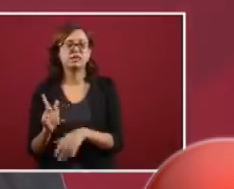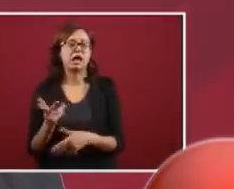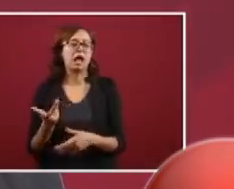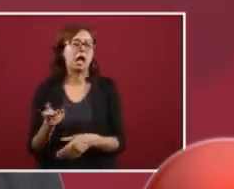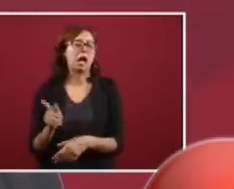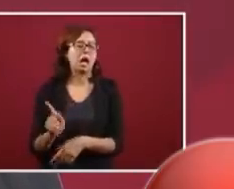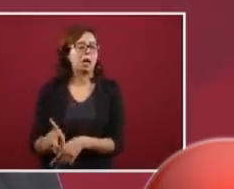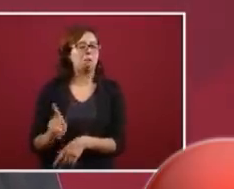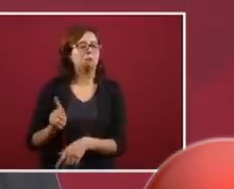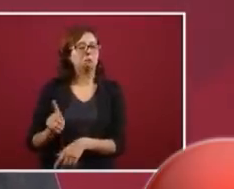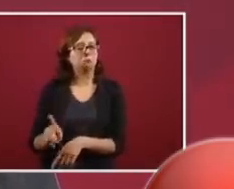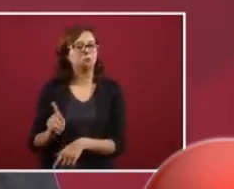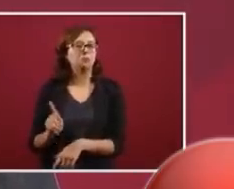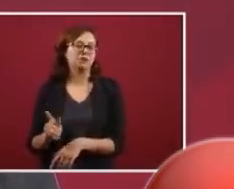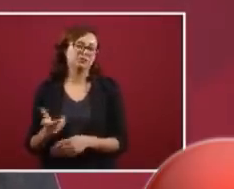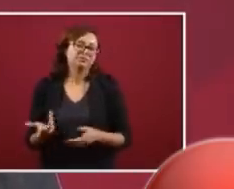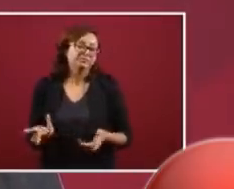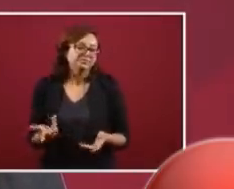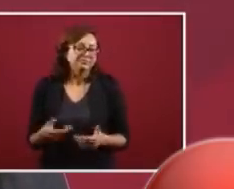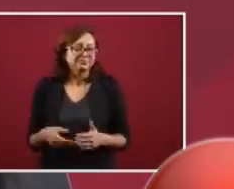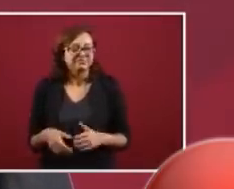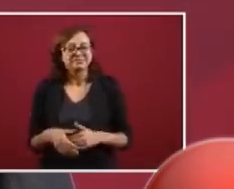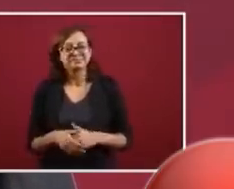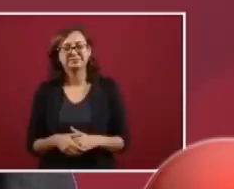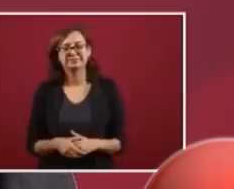virtuales prácticamente,